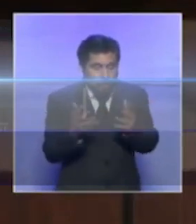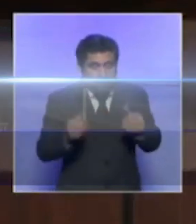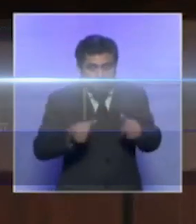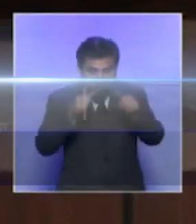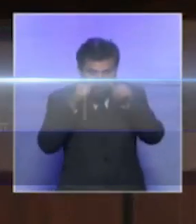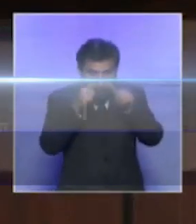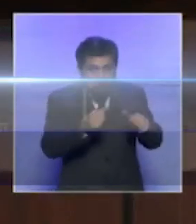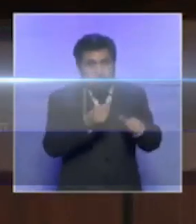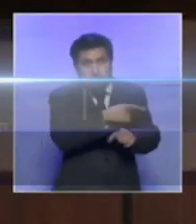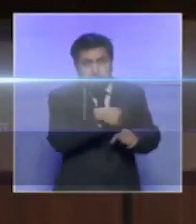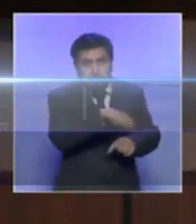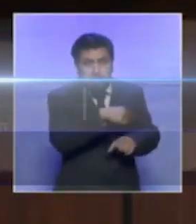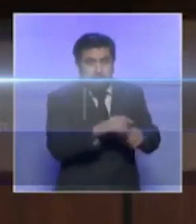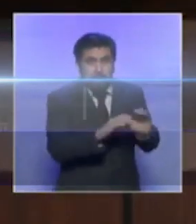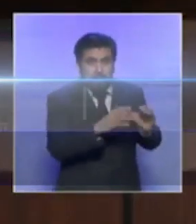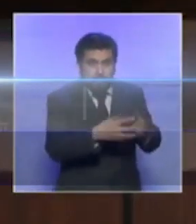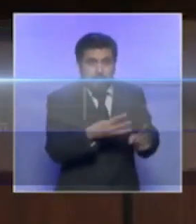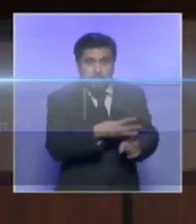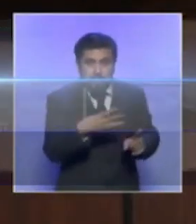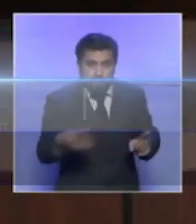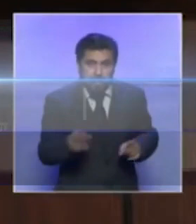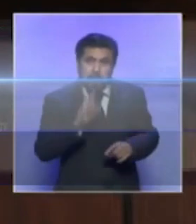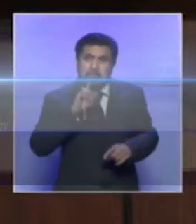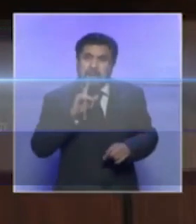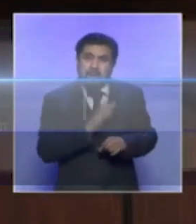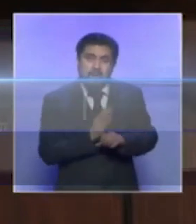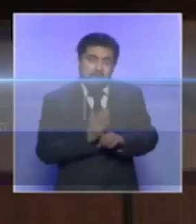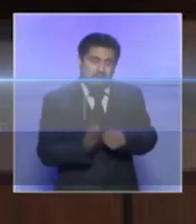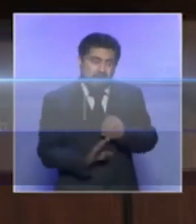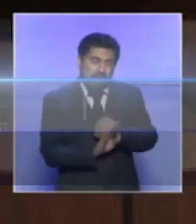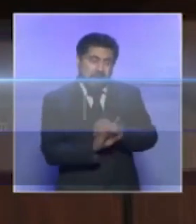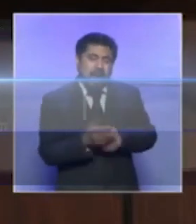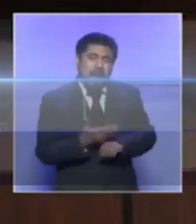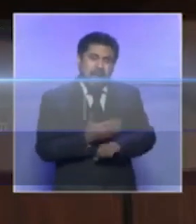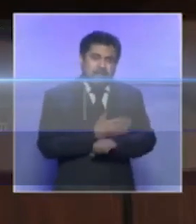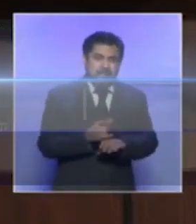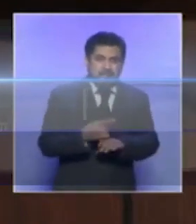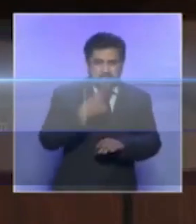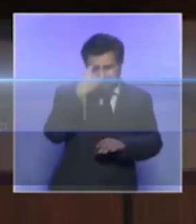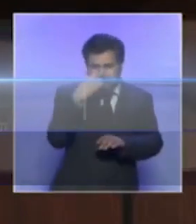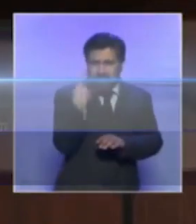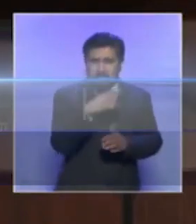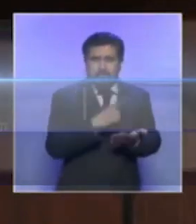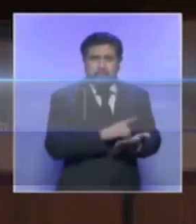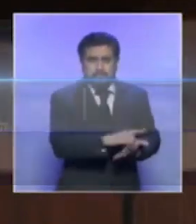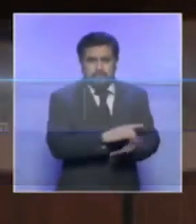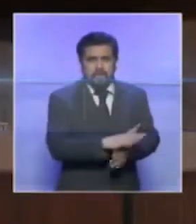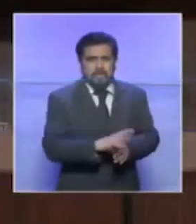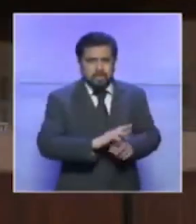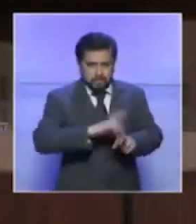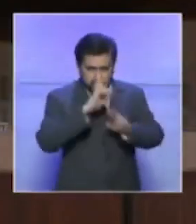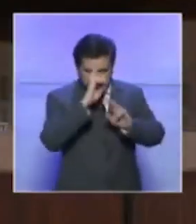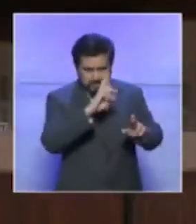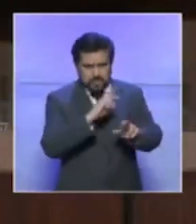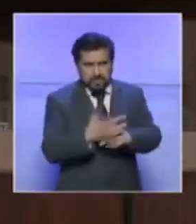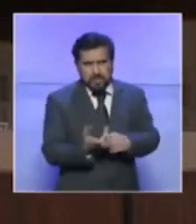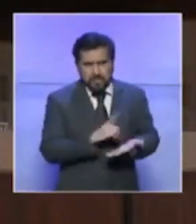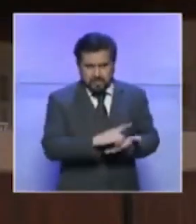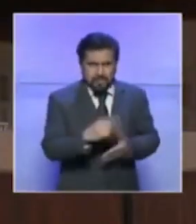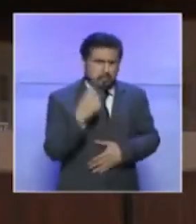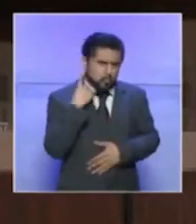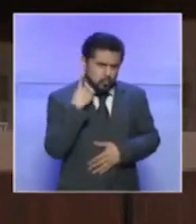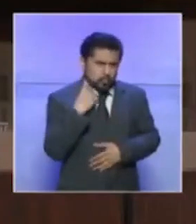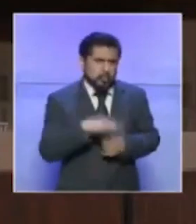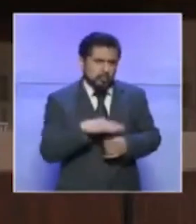las personas de la diversidad sexual a fin de hacer efectivos sus derechos político-electorales en